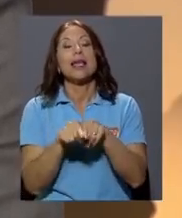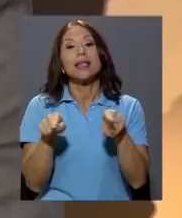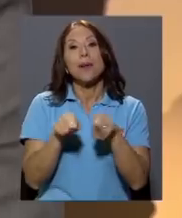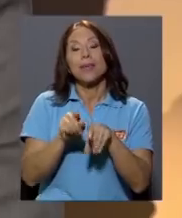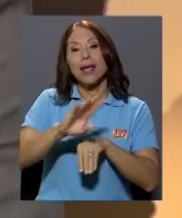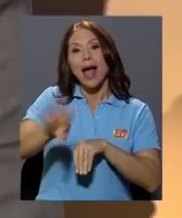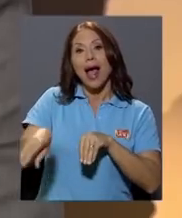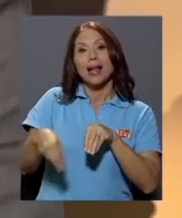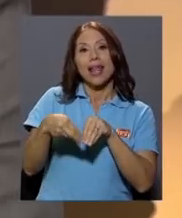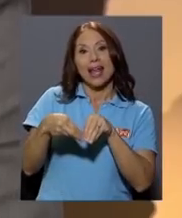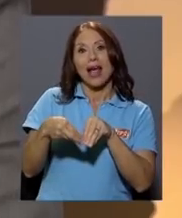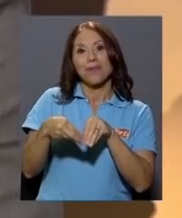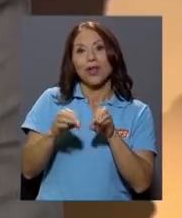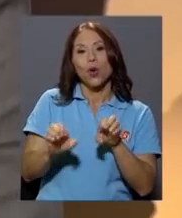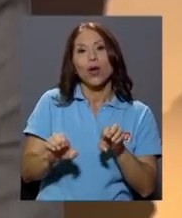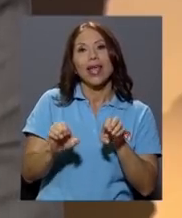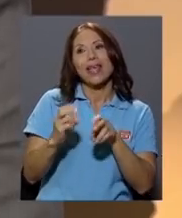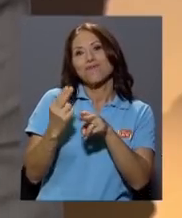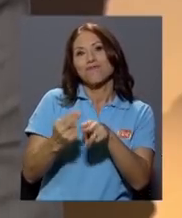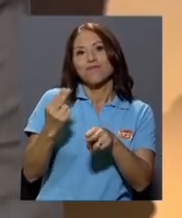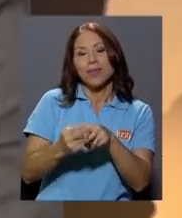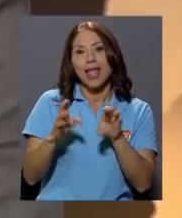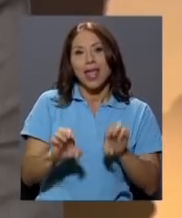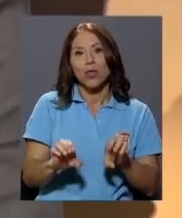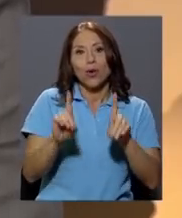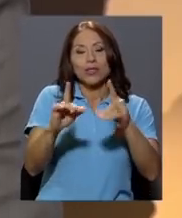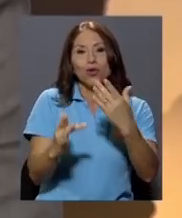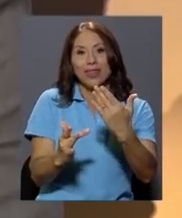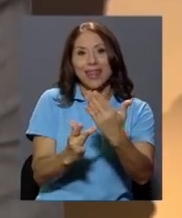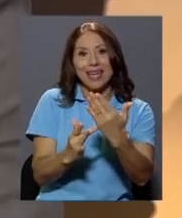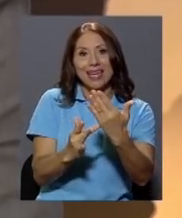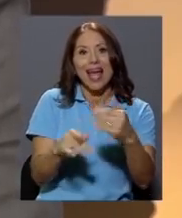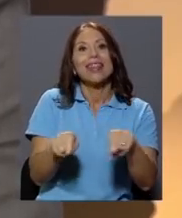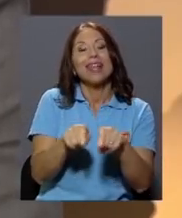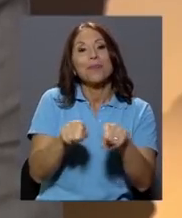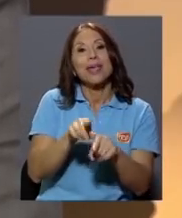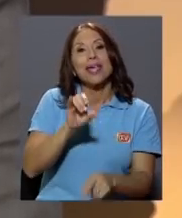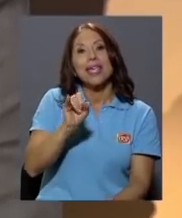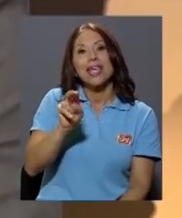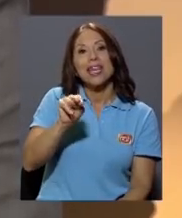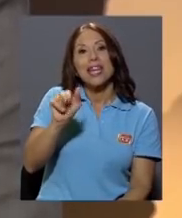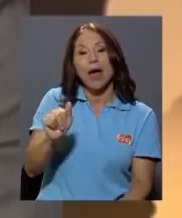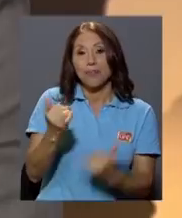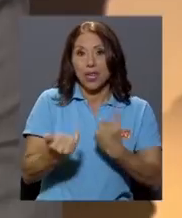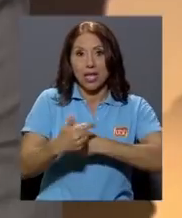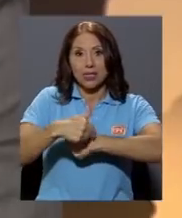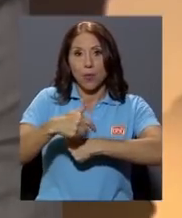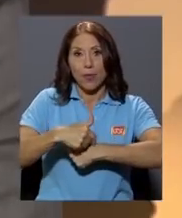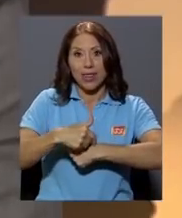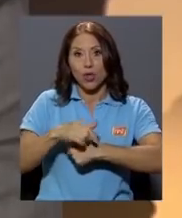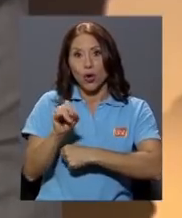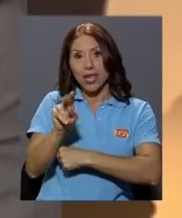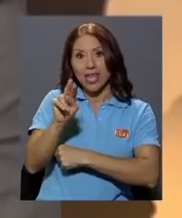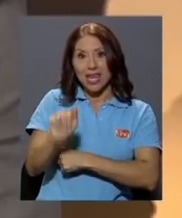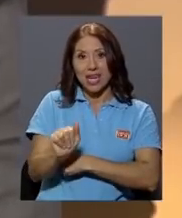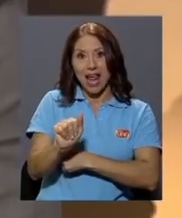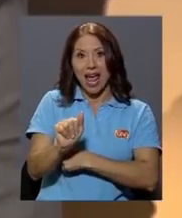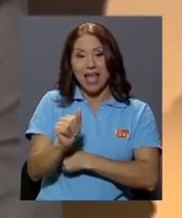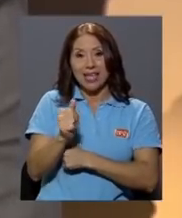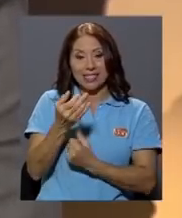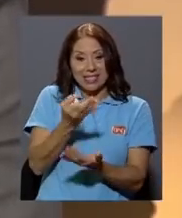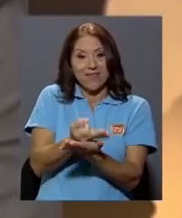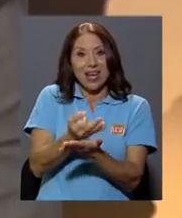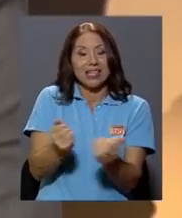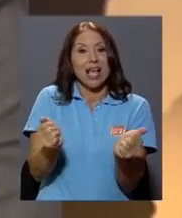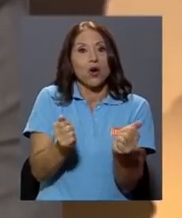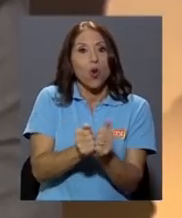agrega lo que denominan la educación técnica, es decir, el INAH. El INAH es financiado en este momento con cuotas